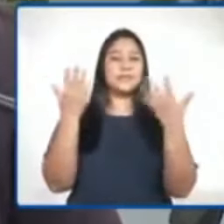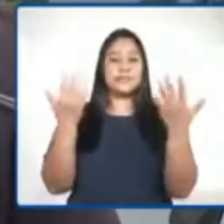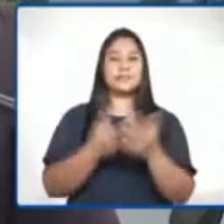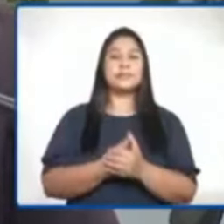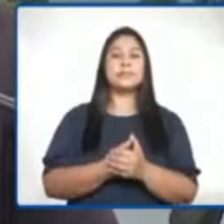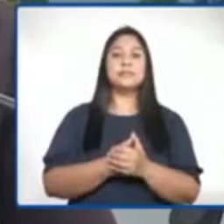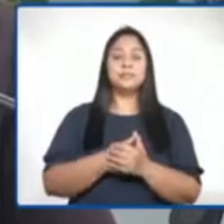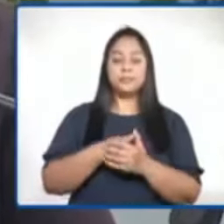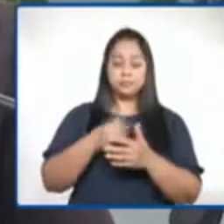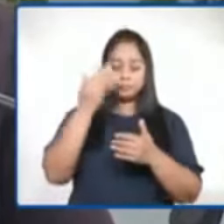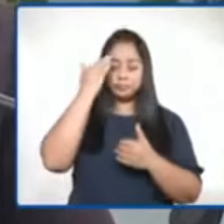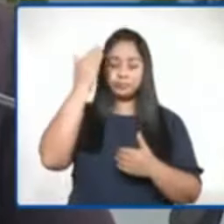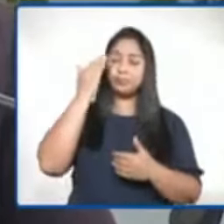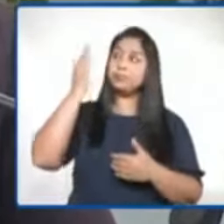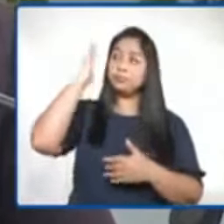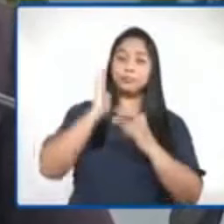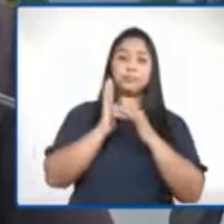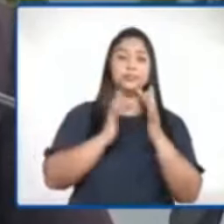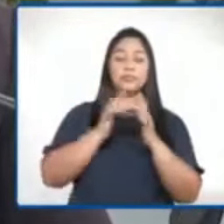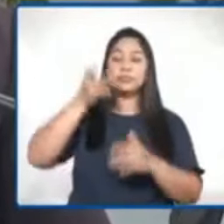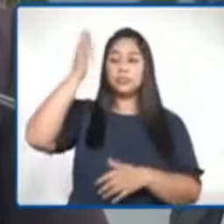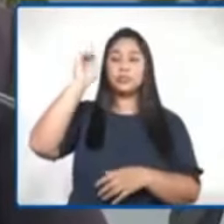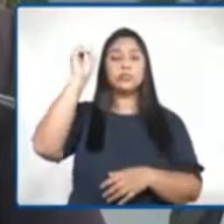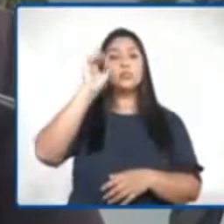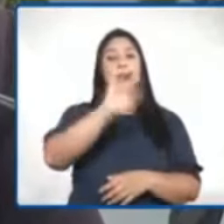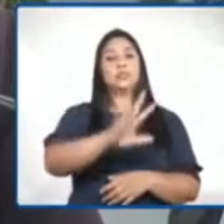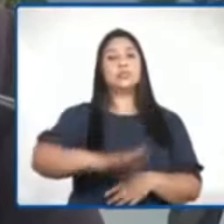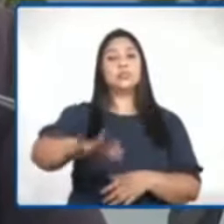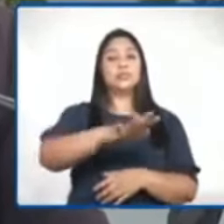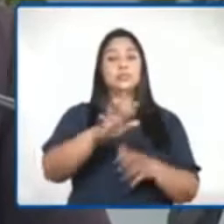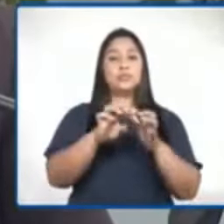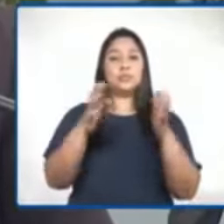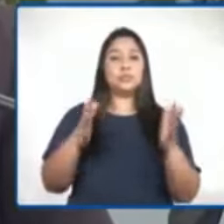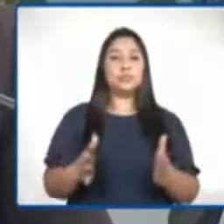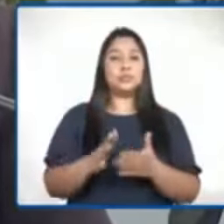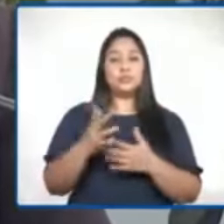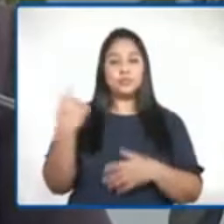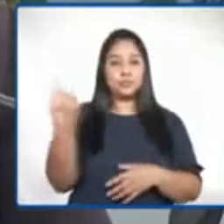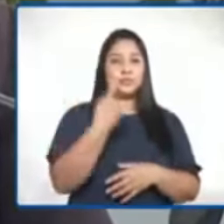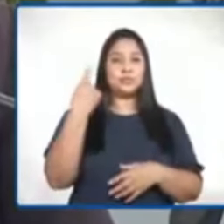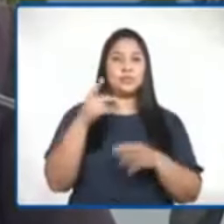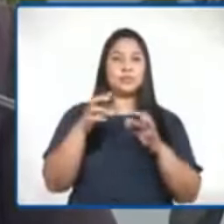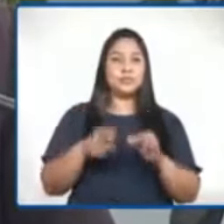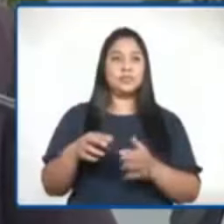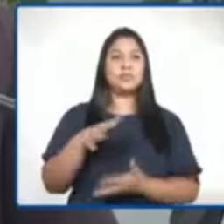Vamos a darle gracias a nuestro Señor Jesucristo. Dios bendiga a los periodistas y a toda la gente en